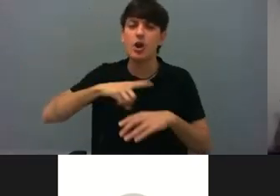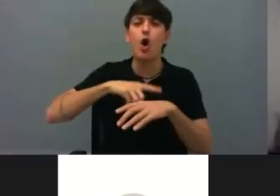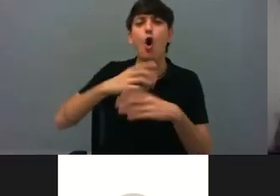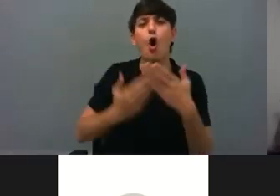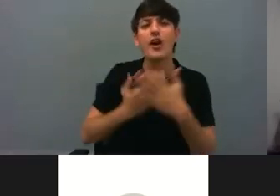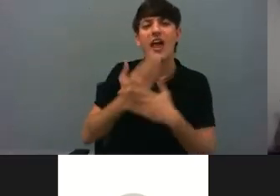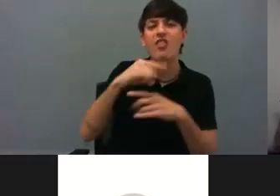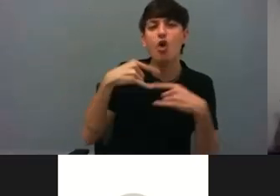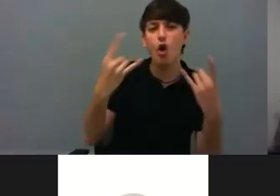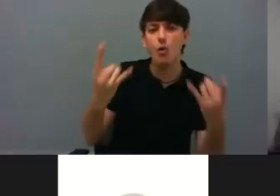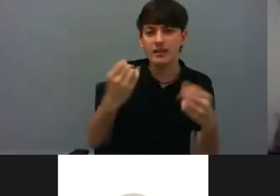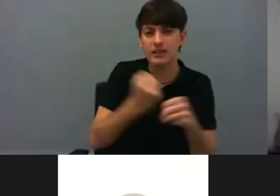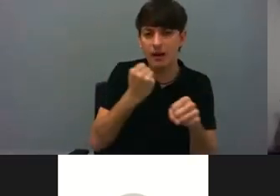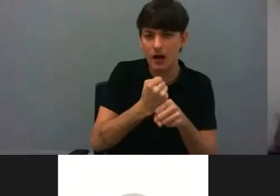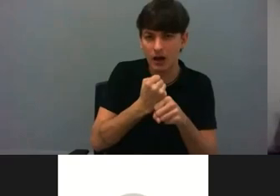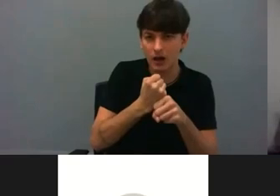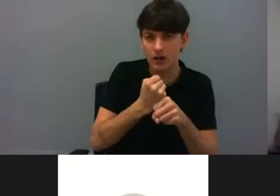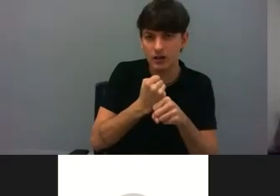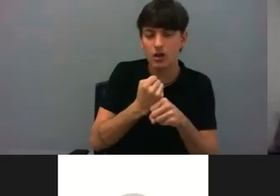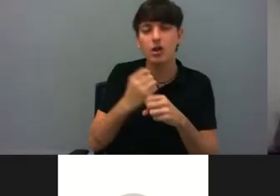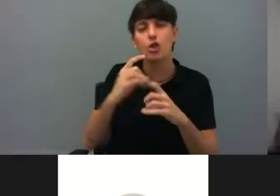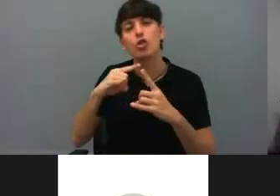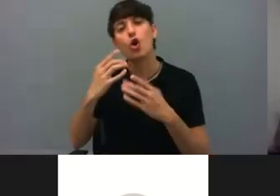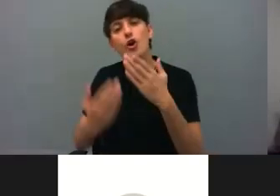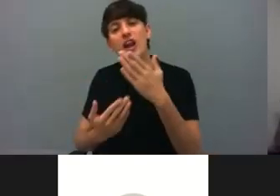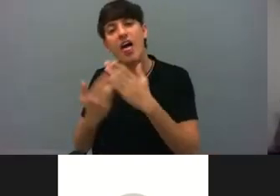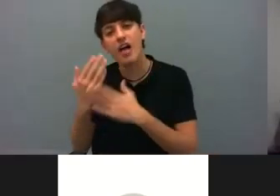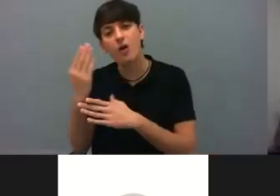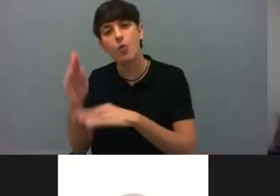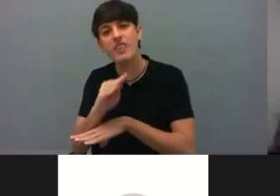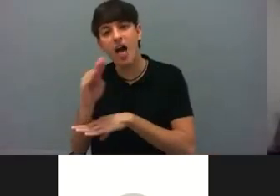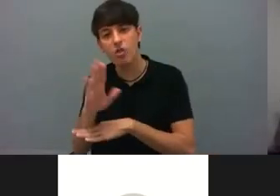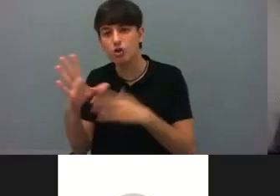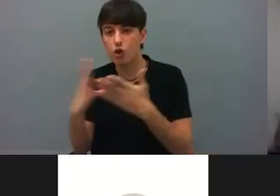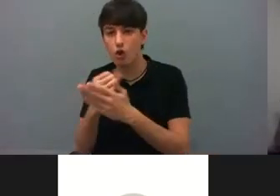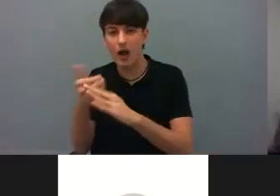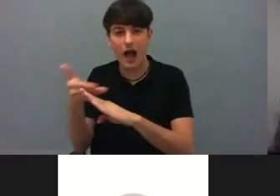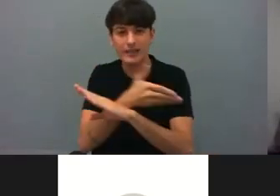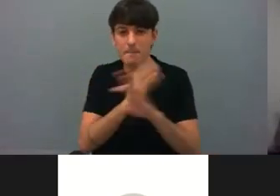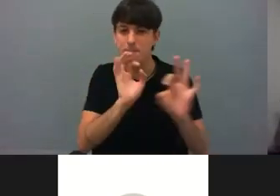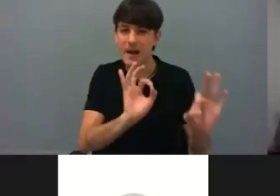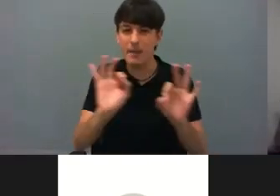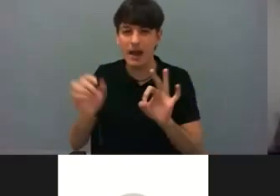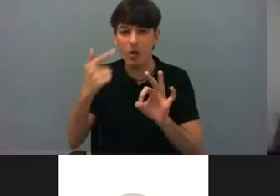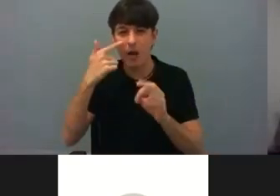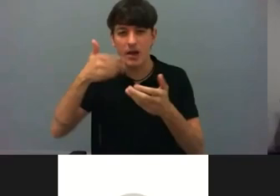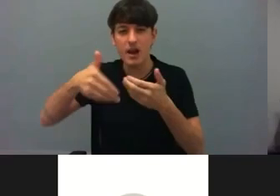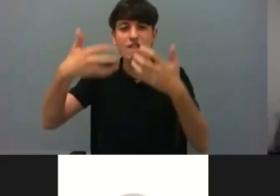trabajo, la siguiente jornada del cuidado, la siguiente jornada de tener todo previsto para que funcione, para que ese